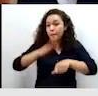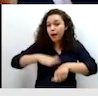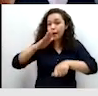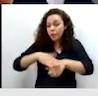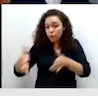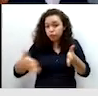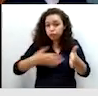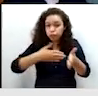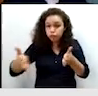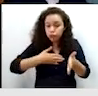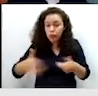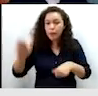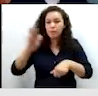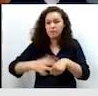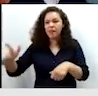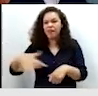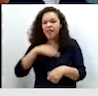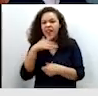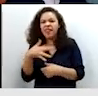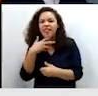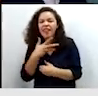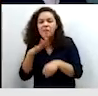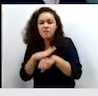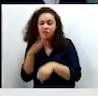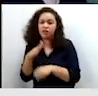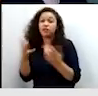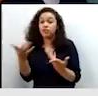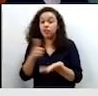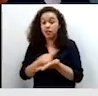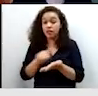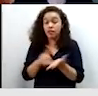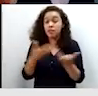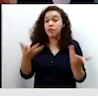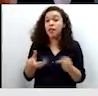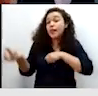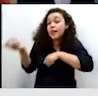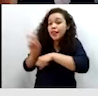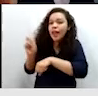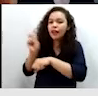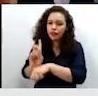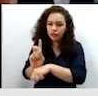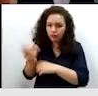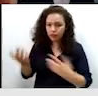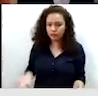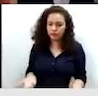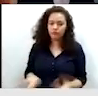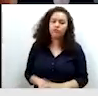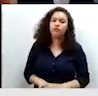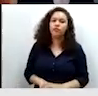ustedes, más cochambre están generando en este caso. La limpieza es diaria. A lo mejor